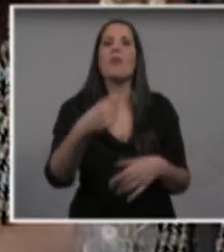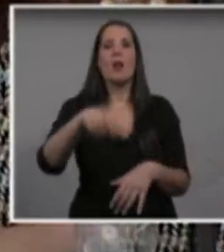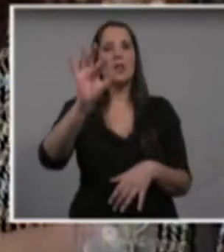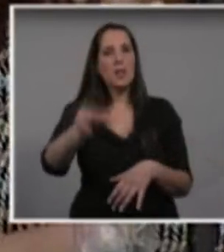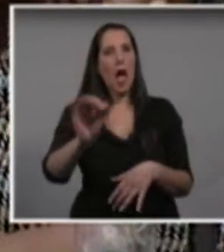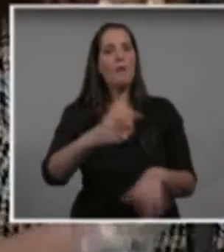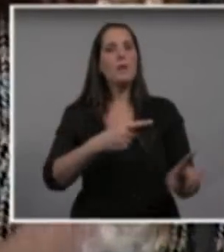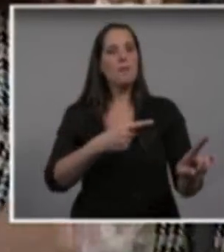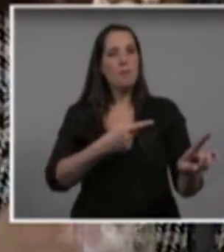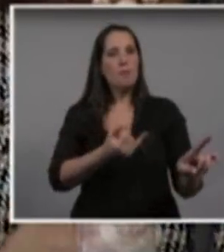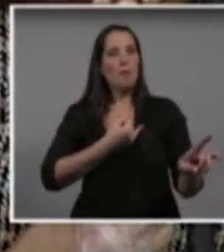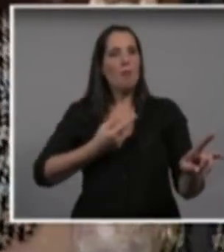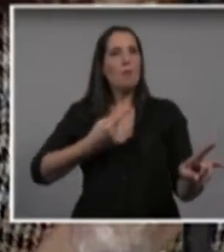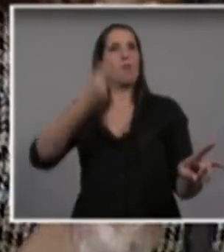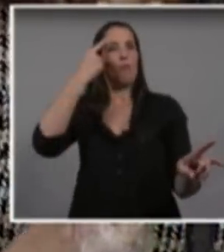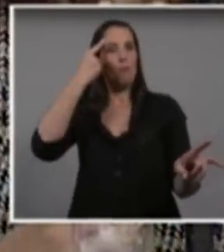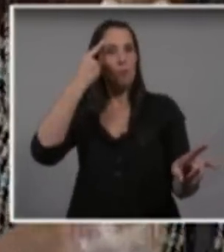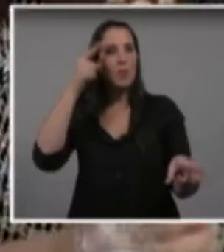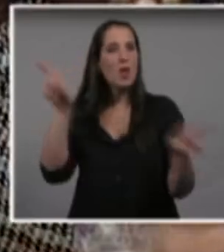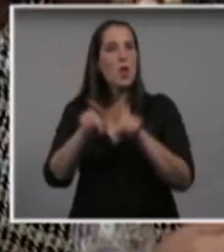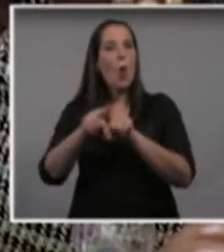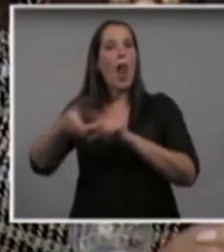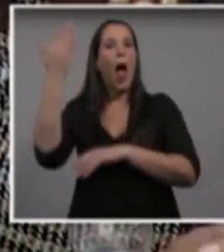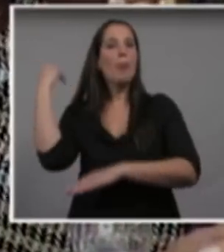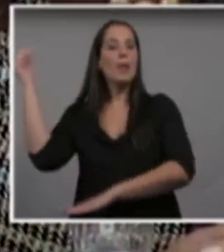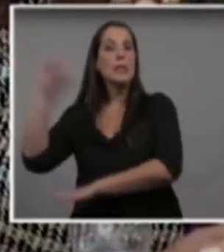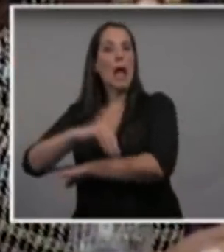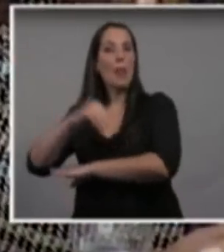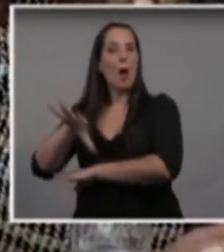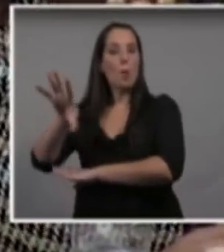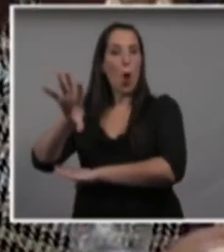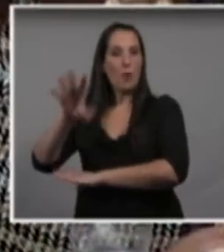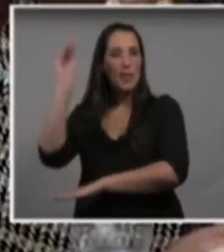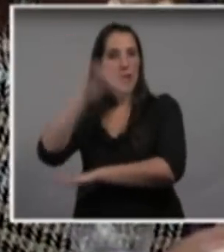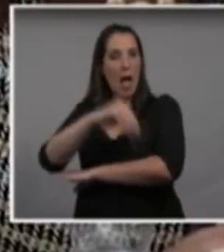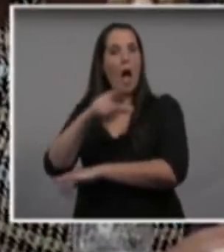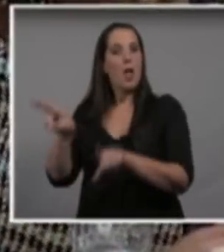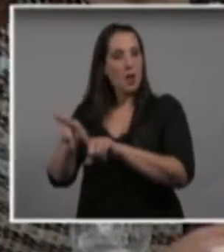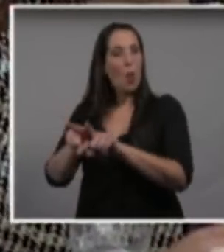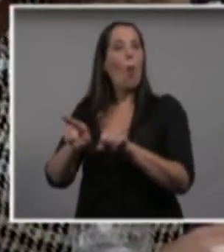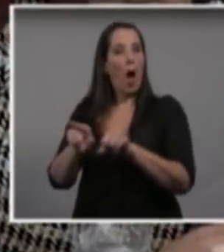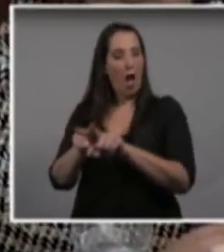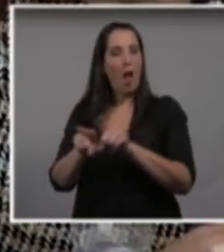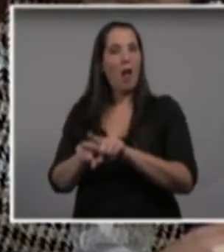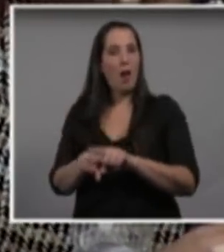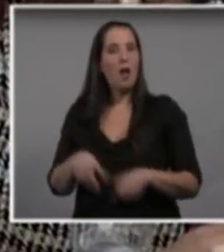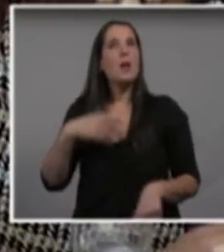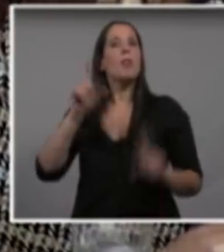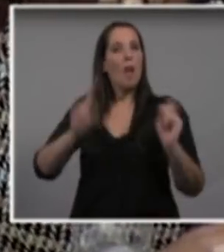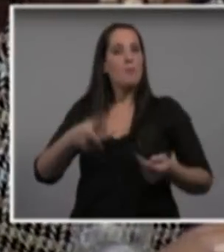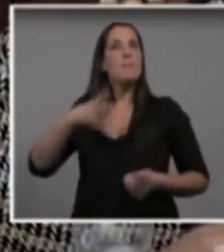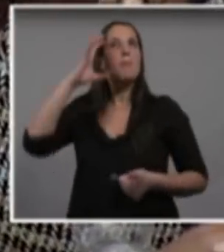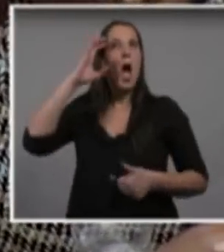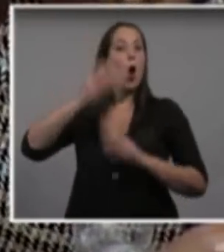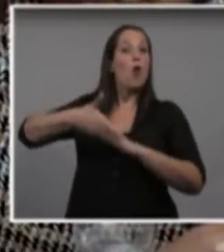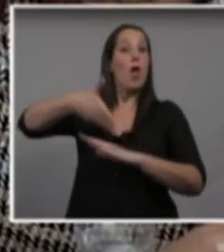Me hizo acordar a Santa Cruz. Me hizo acordar a la